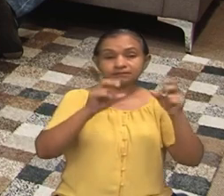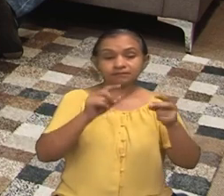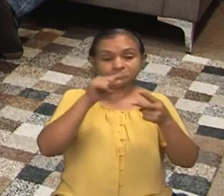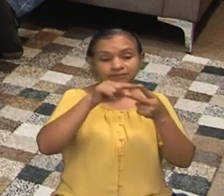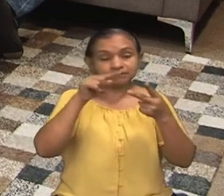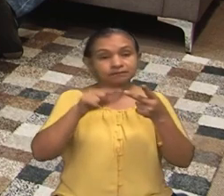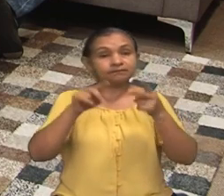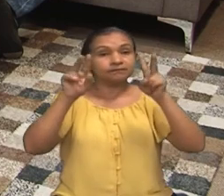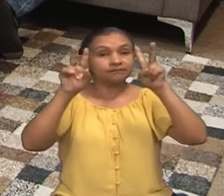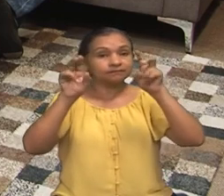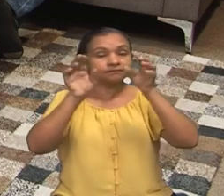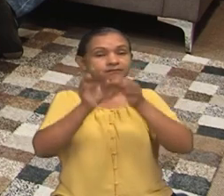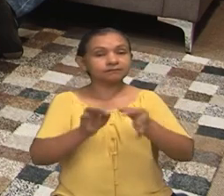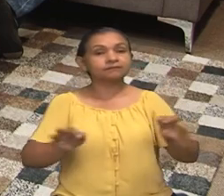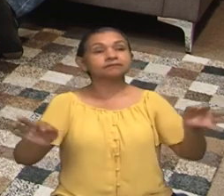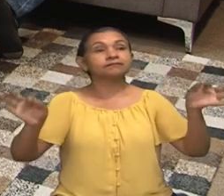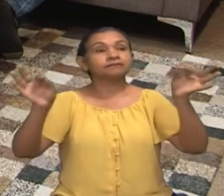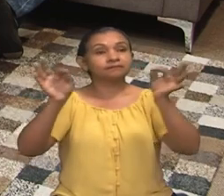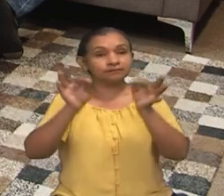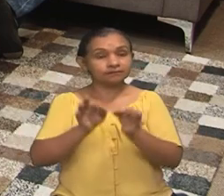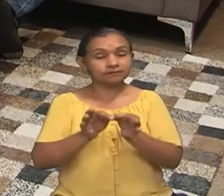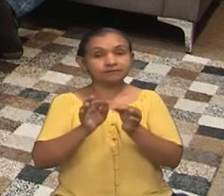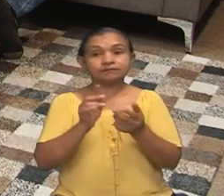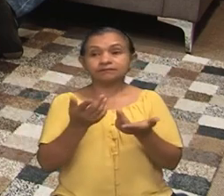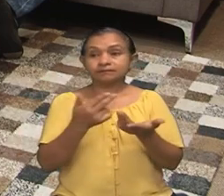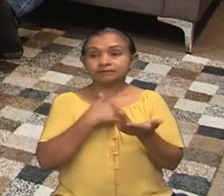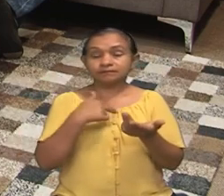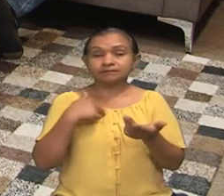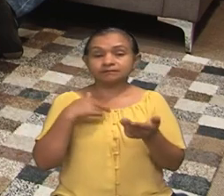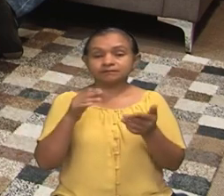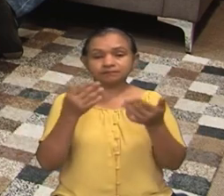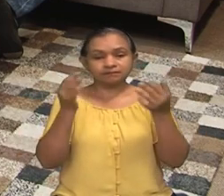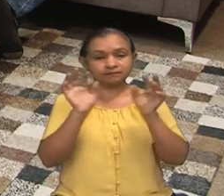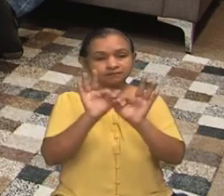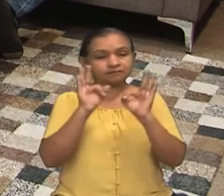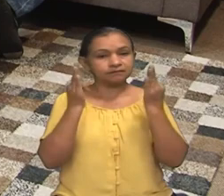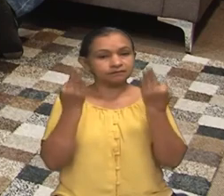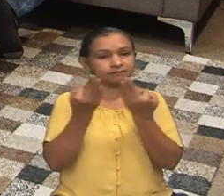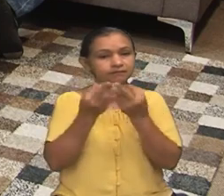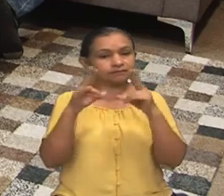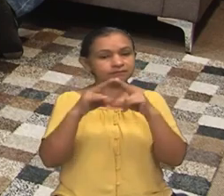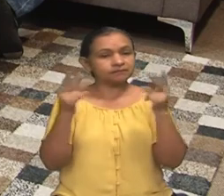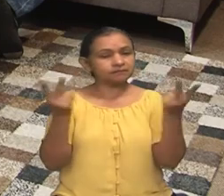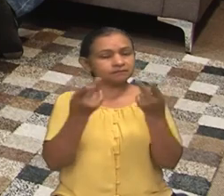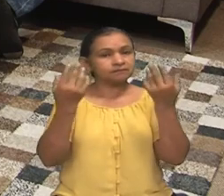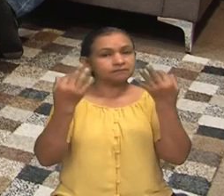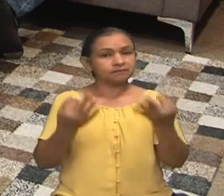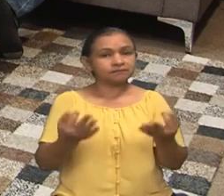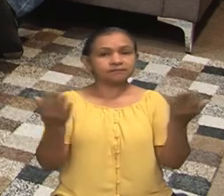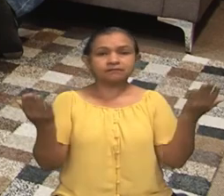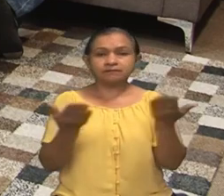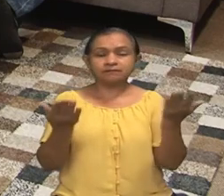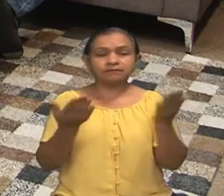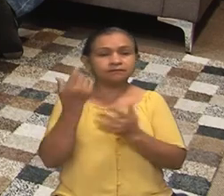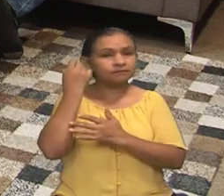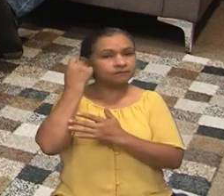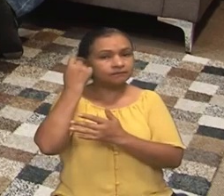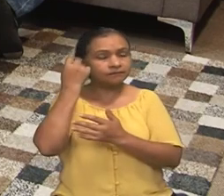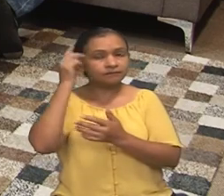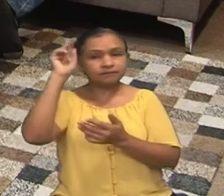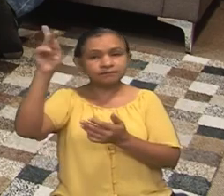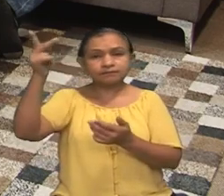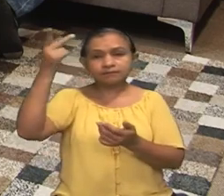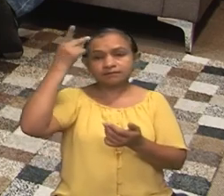aspectos que creo que sin duda alguna se traducen en más estabilidad para las familias nicaragüenses. Compañera Carol, ¿cómo entendemos esta política